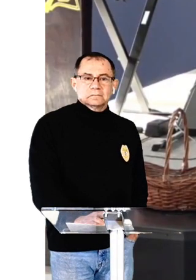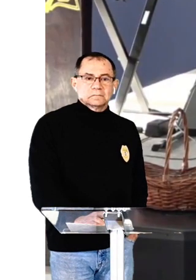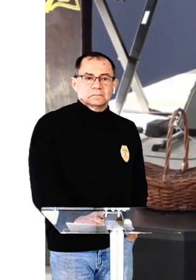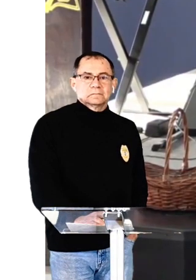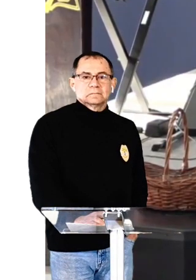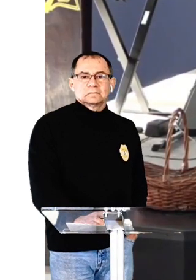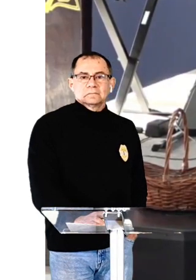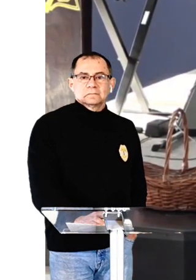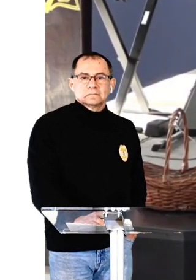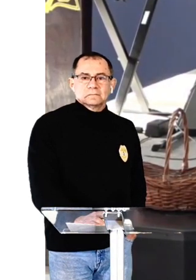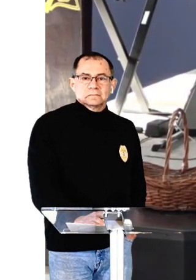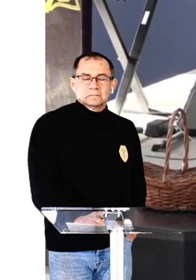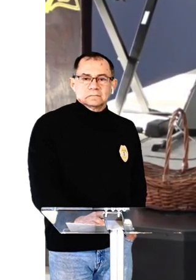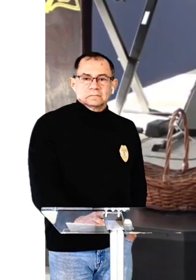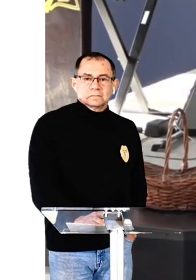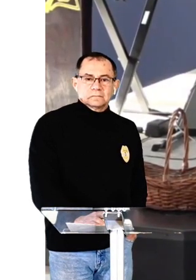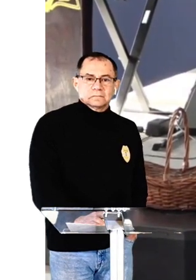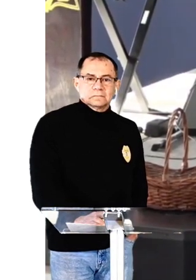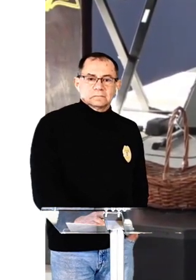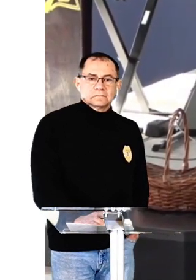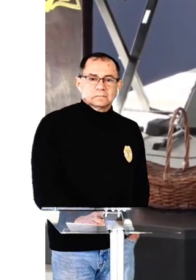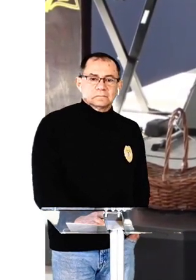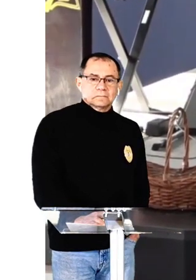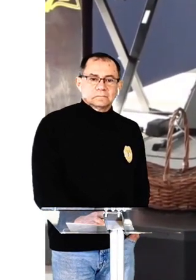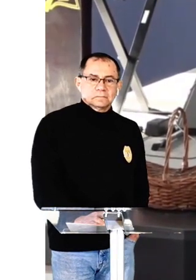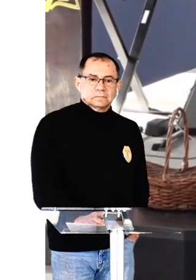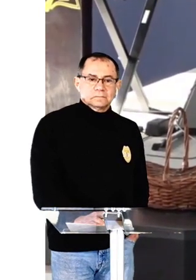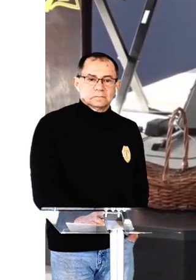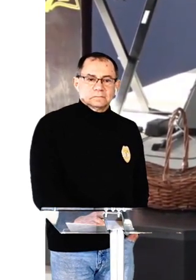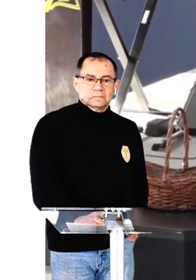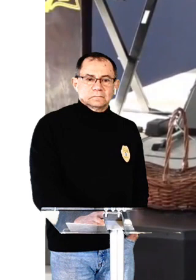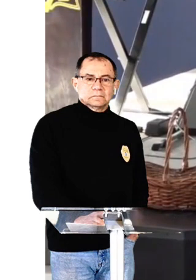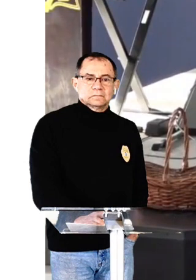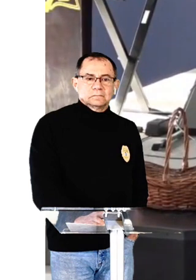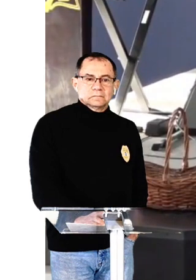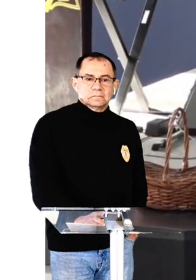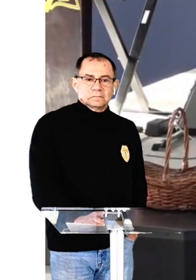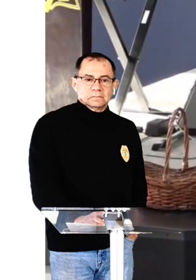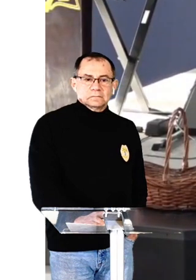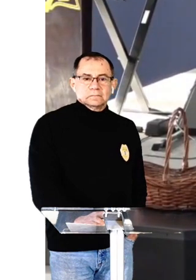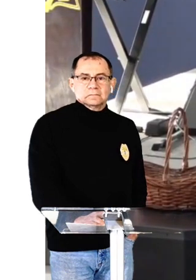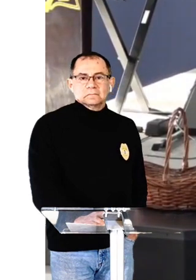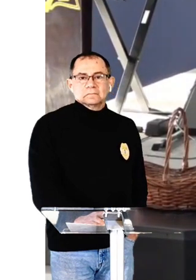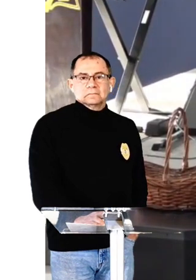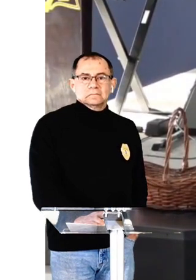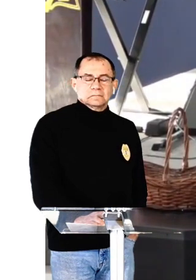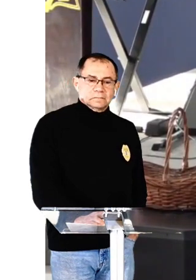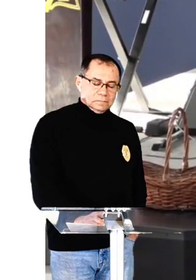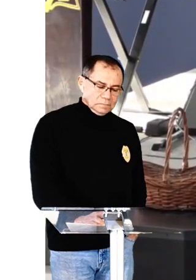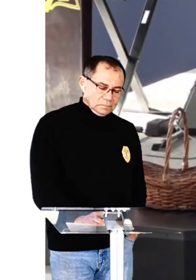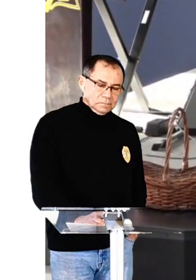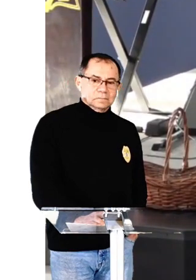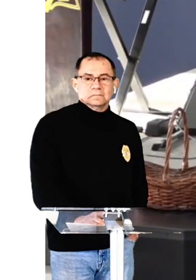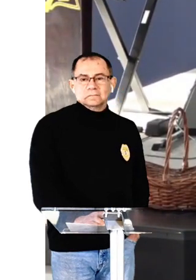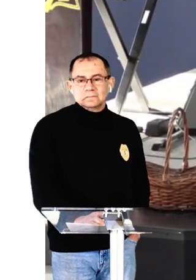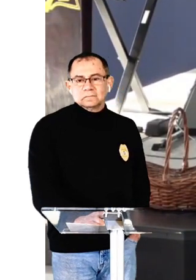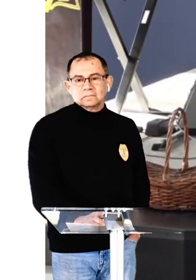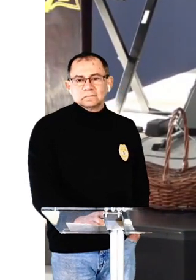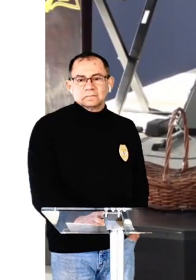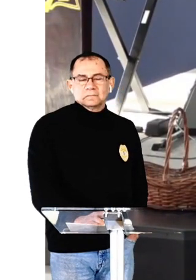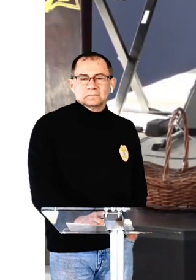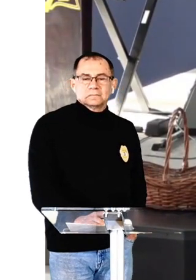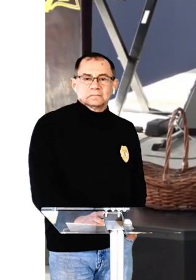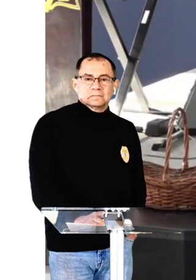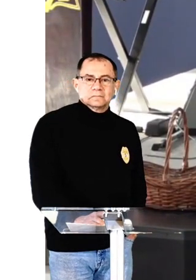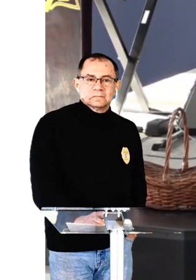domingo. Pero no era esa la voluntad de Jesucristo. La voluntad de Cristo era para que ella sea un testimonio más grande. Y ella